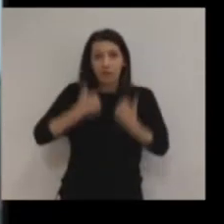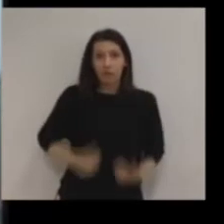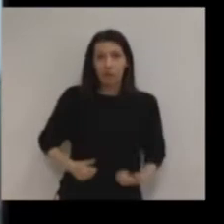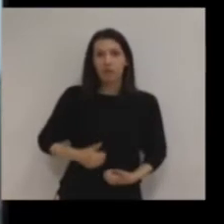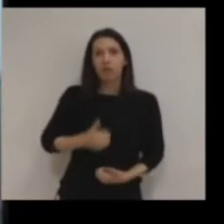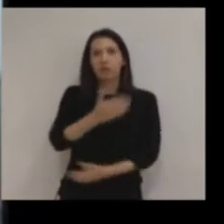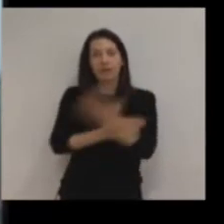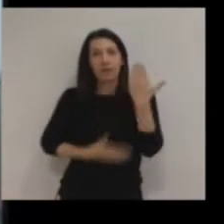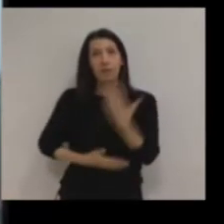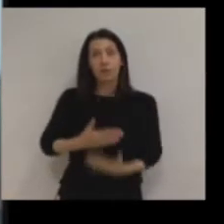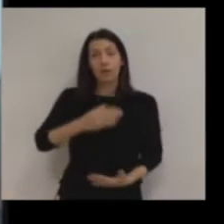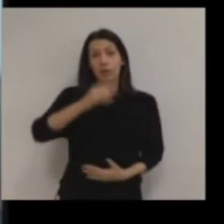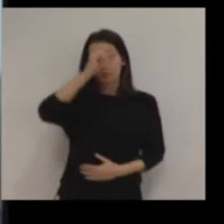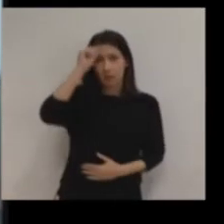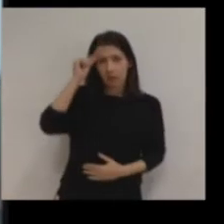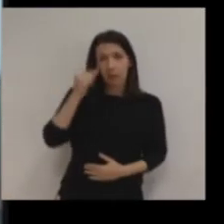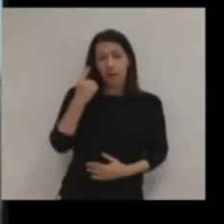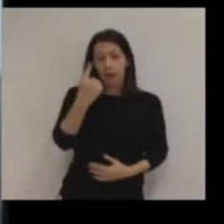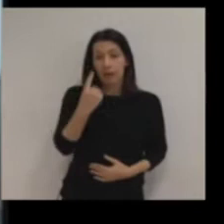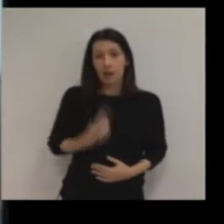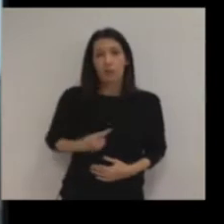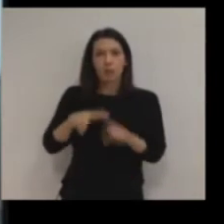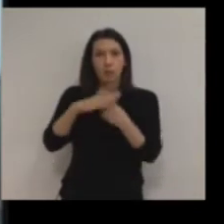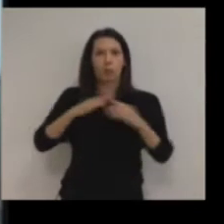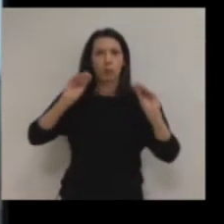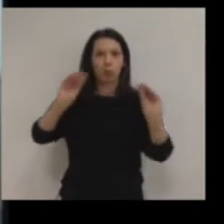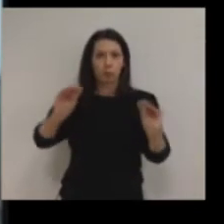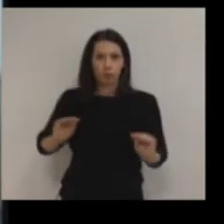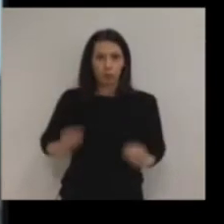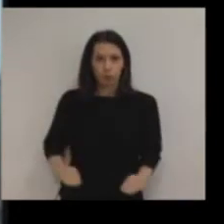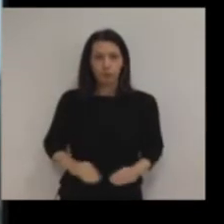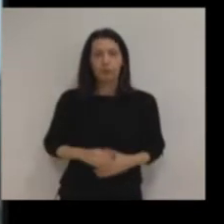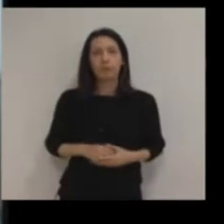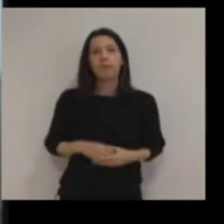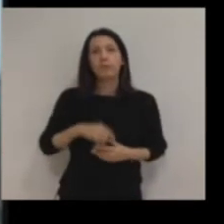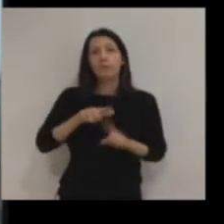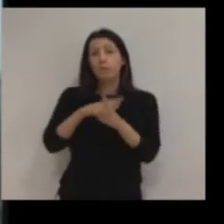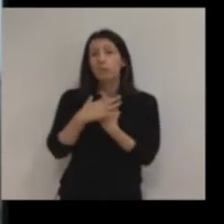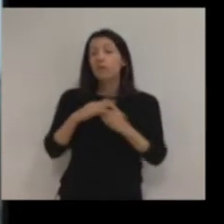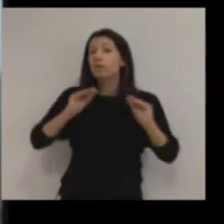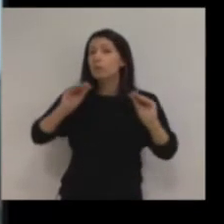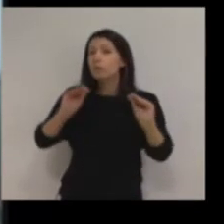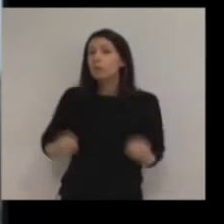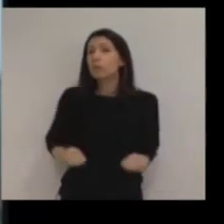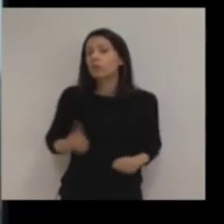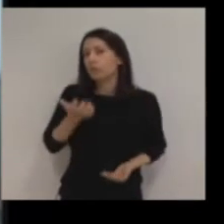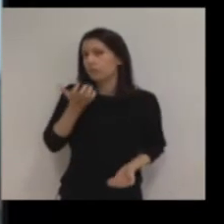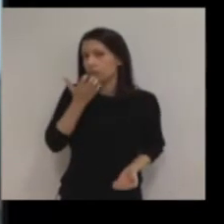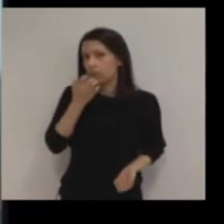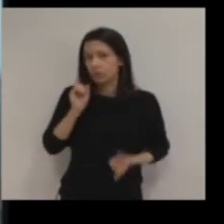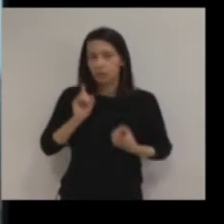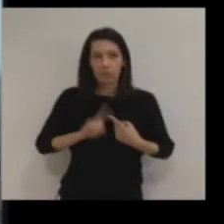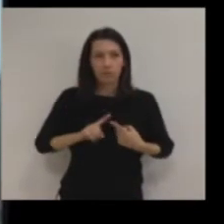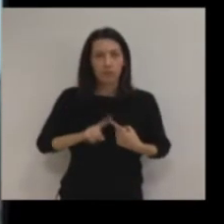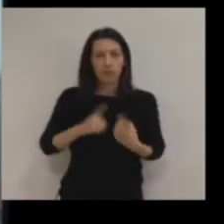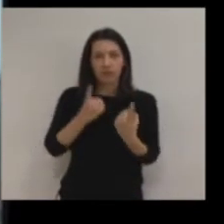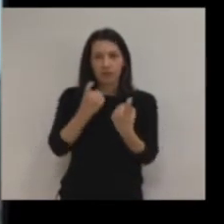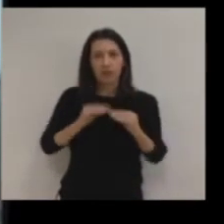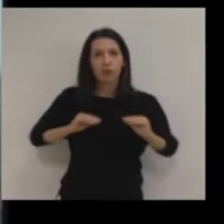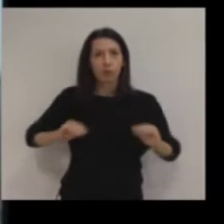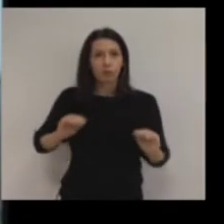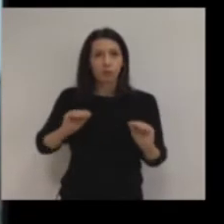la discapacidad mental, y cada una con sus circunstancias. Sus circunstancias que van desde las propias